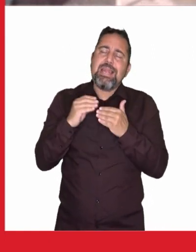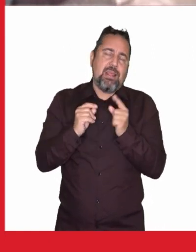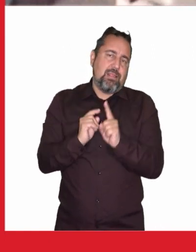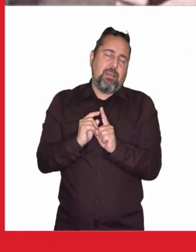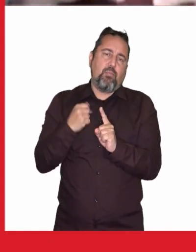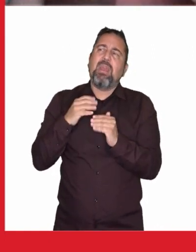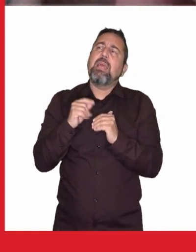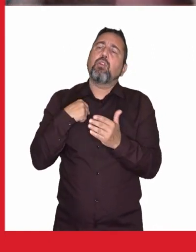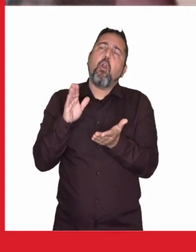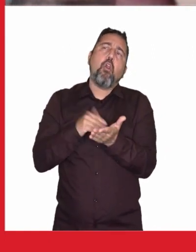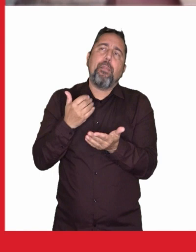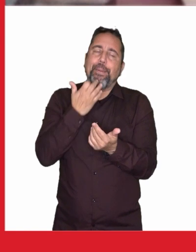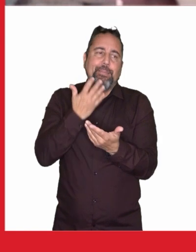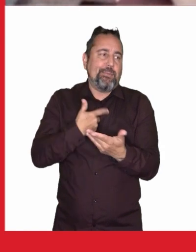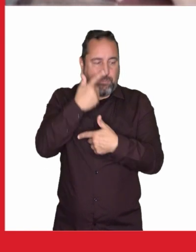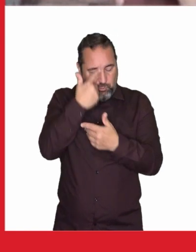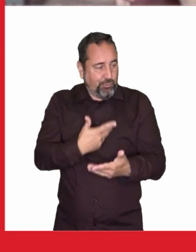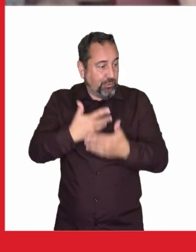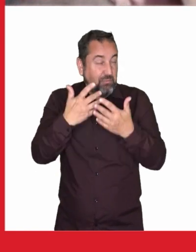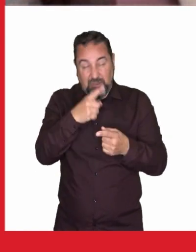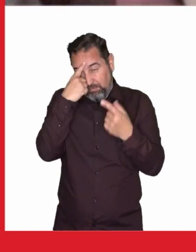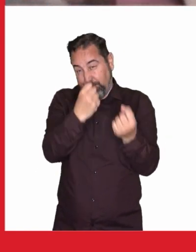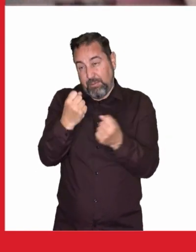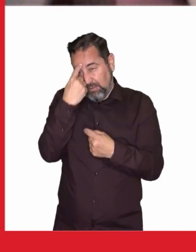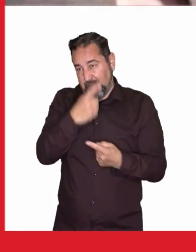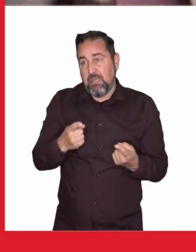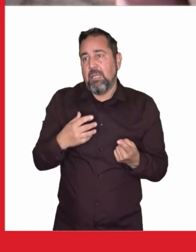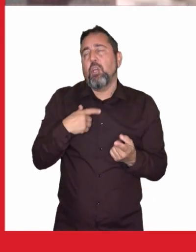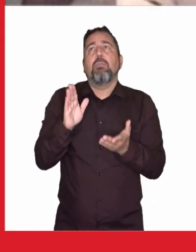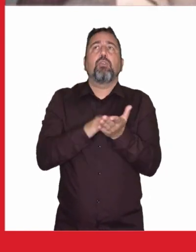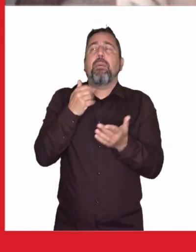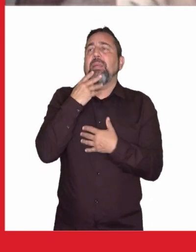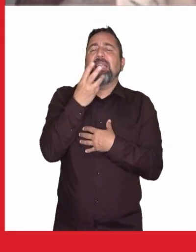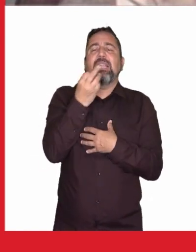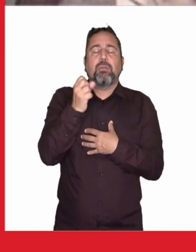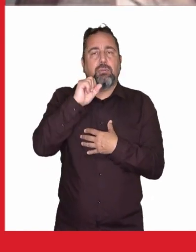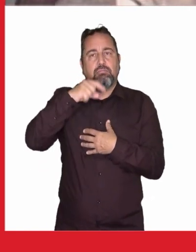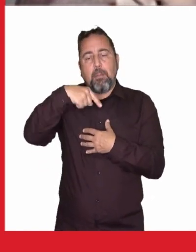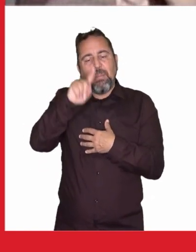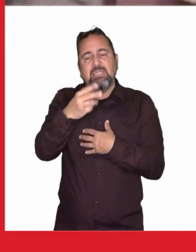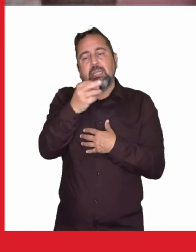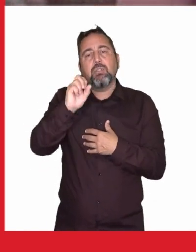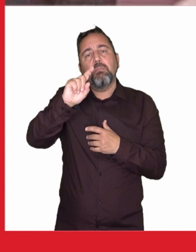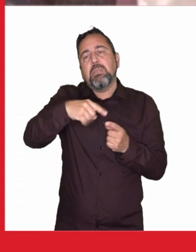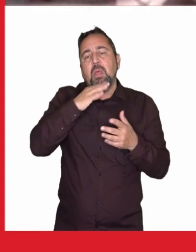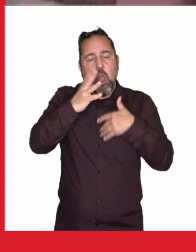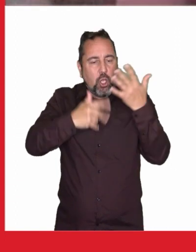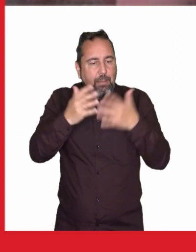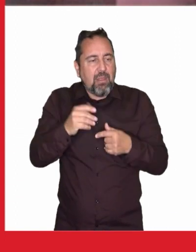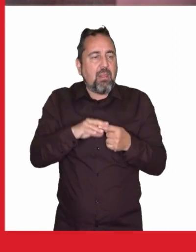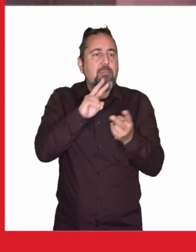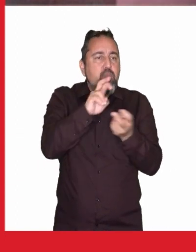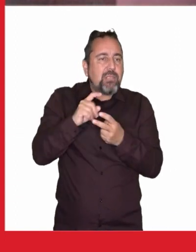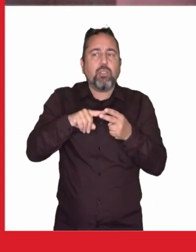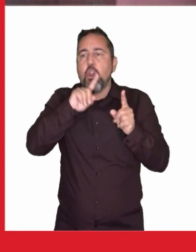negocio de gestoría, tengo un cliente al que le cobro, no sé, los que estáis ya metidos en esto lo habréis visto, que te dicen, te cobro